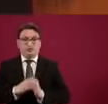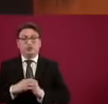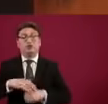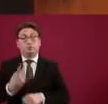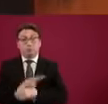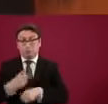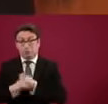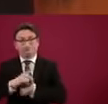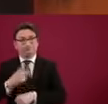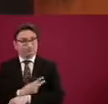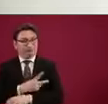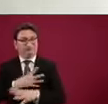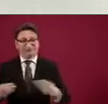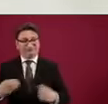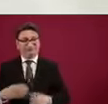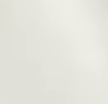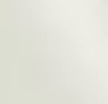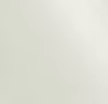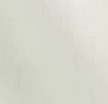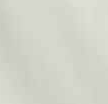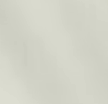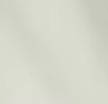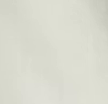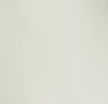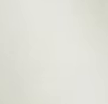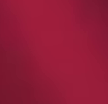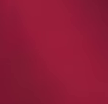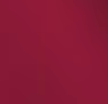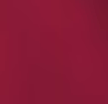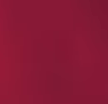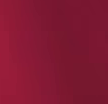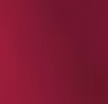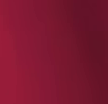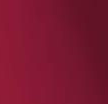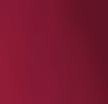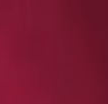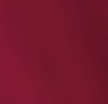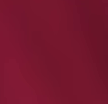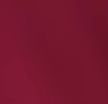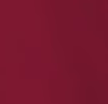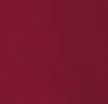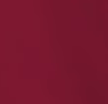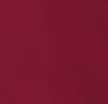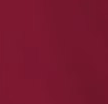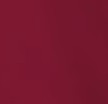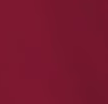y que esto va a pasar muy rápido. Quédate en casa. Gobierno de México.